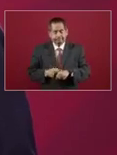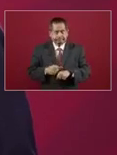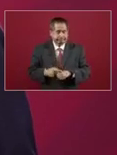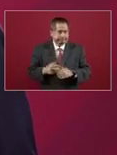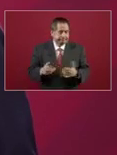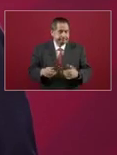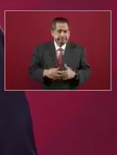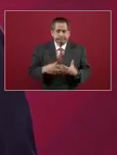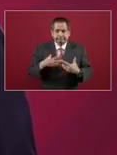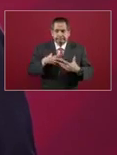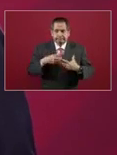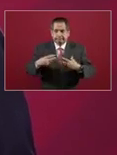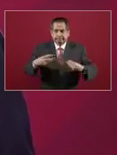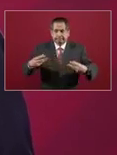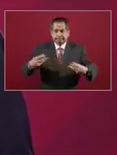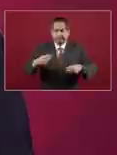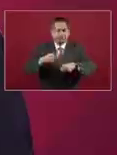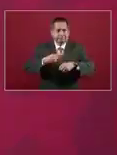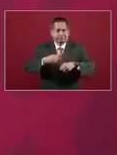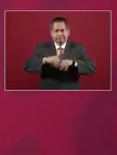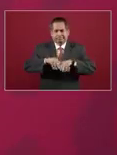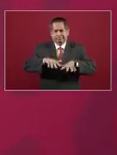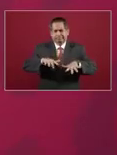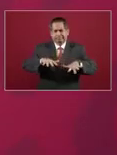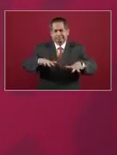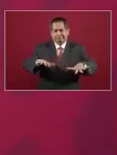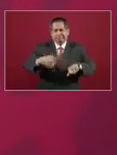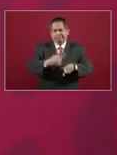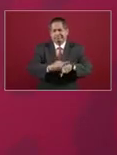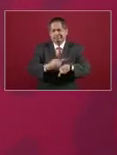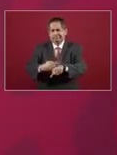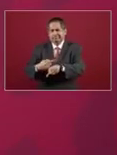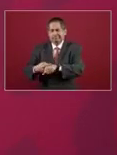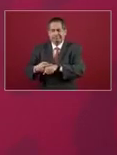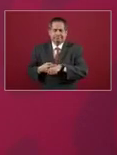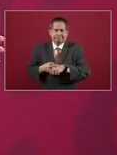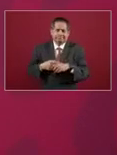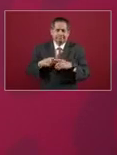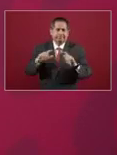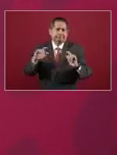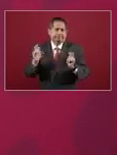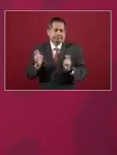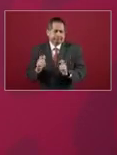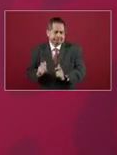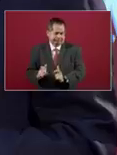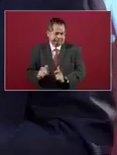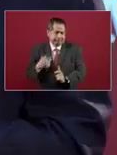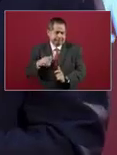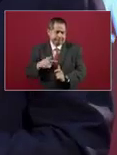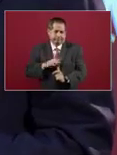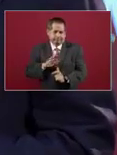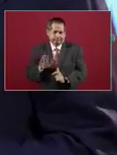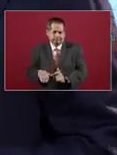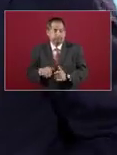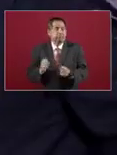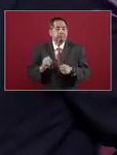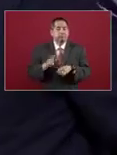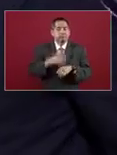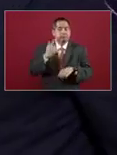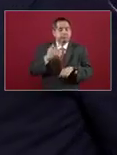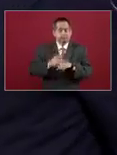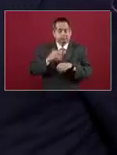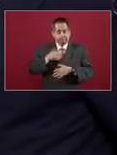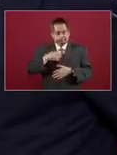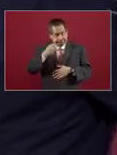que se convirtieron en epidemias que diezmaron a la población porque eran enfermedades